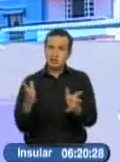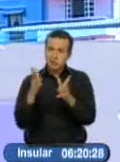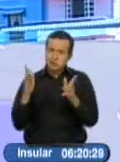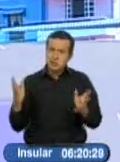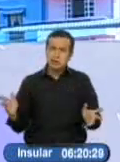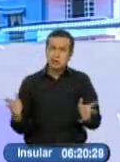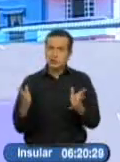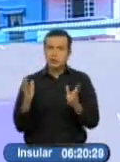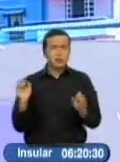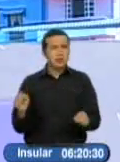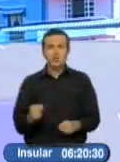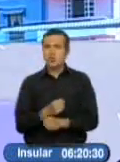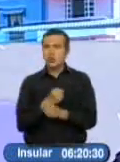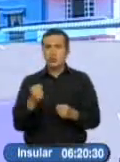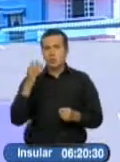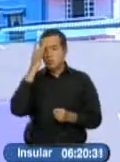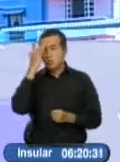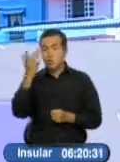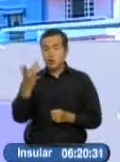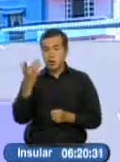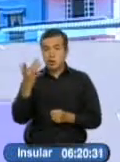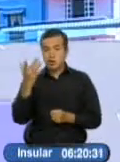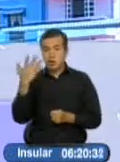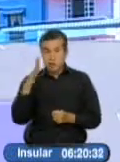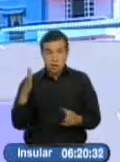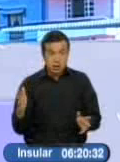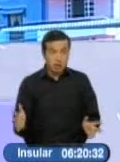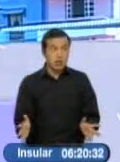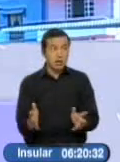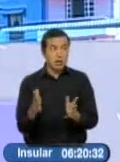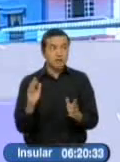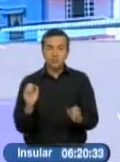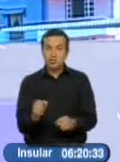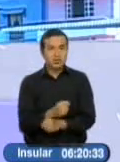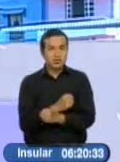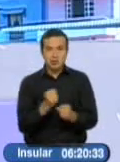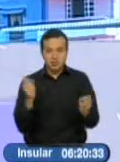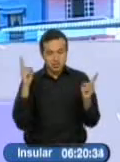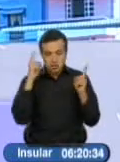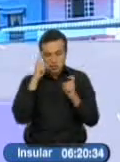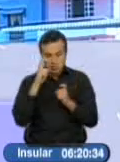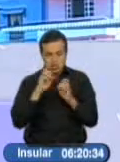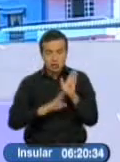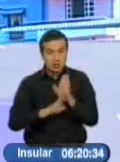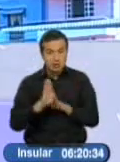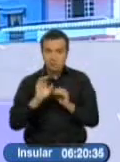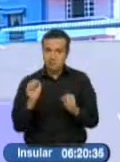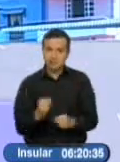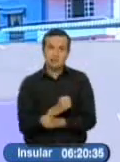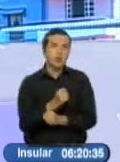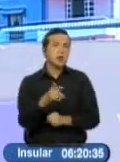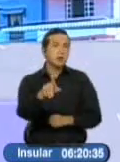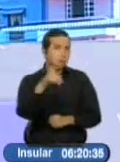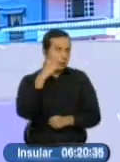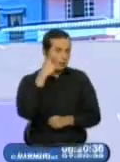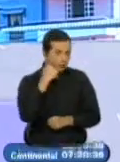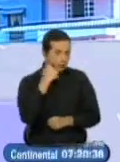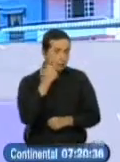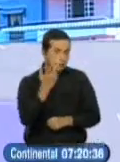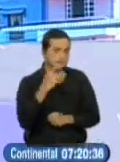y que no lo lograba hacer porque llegaba en un punto en donde ya no podía dar el paso adelante. Fíjate que hoy, por